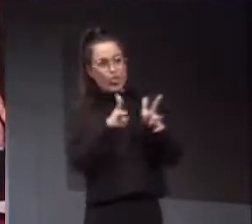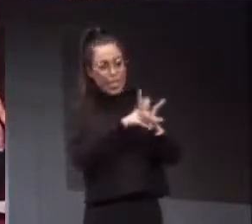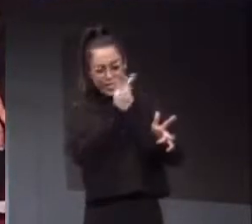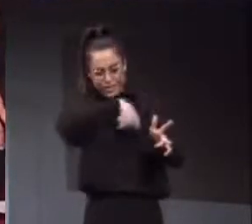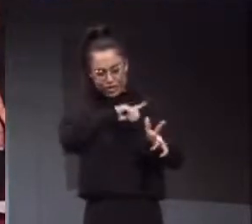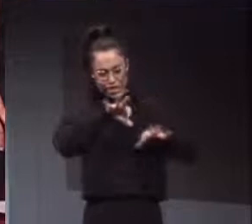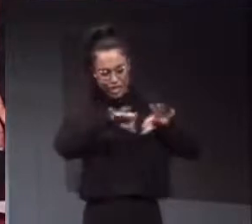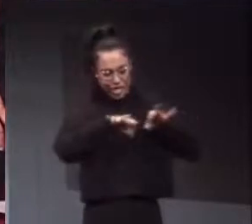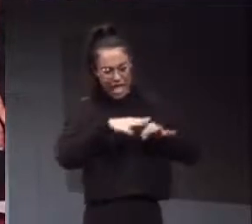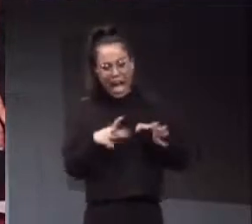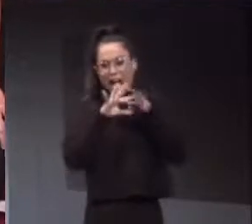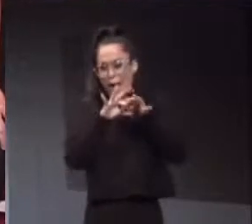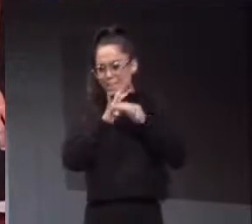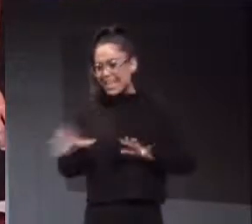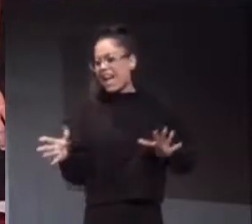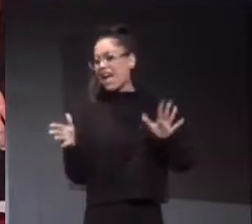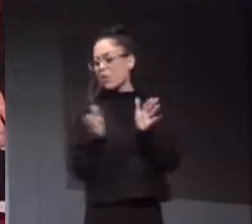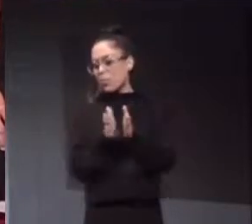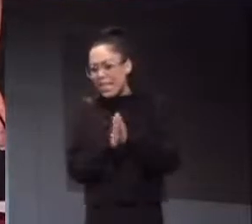compañera en ecologistas